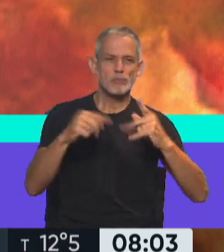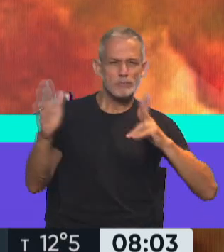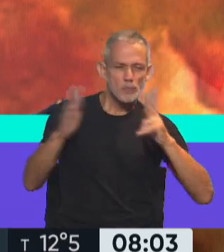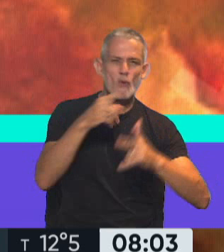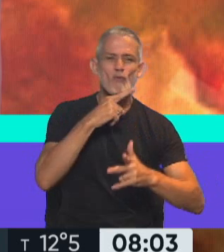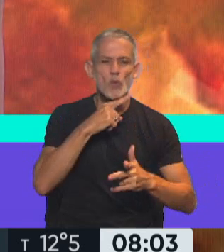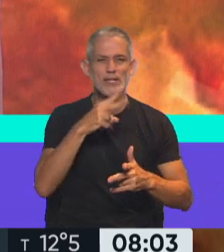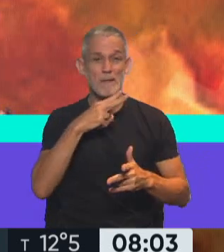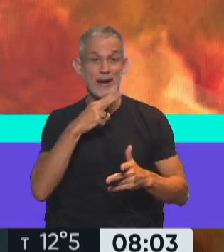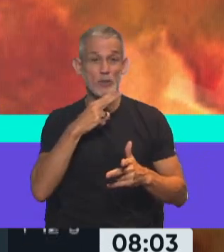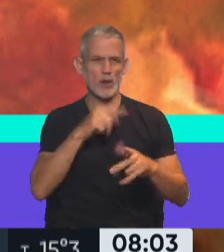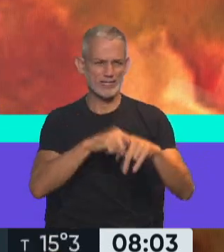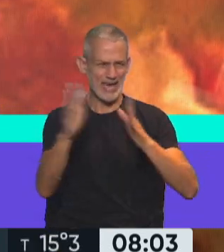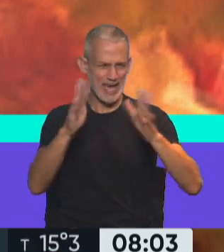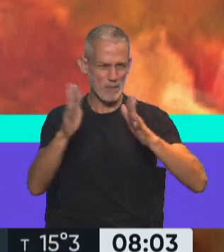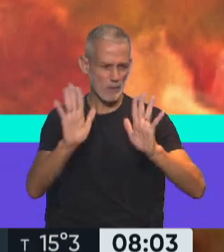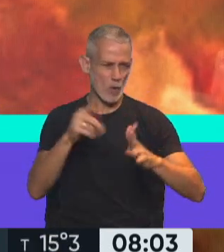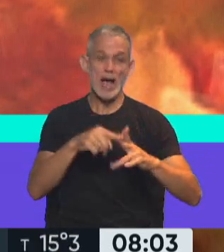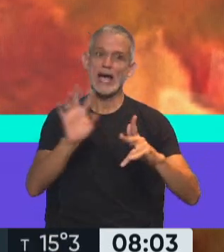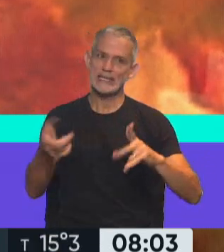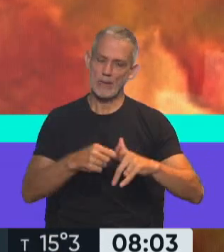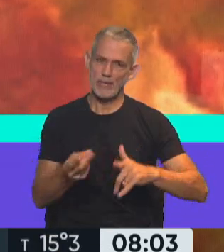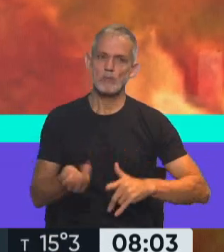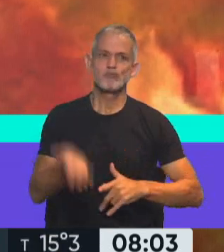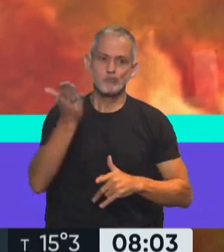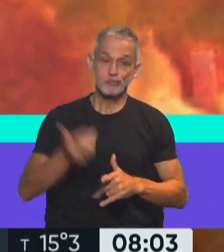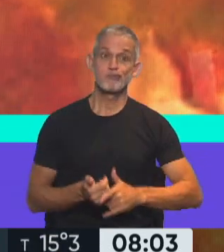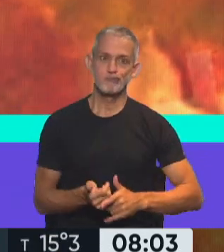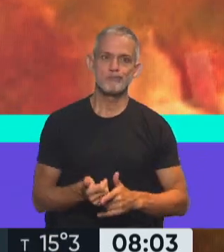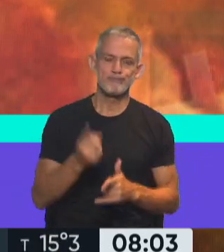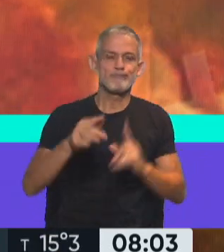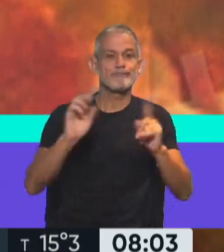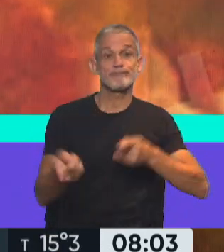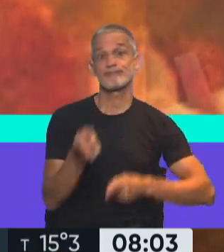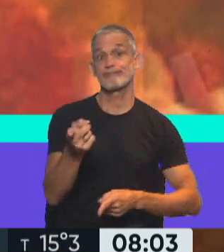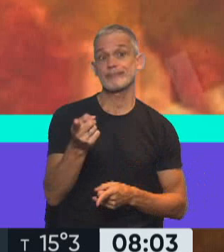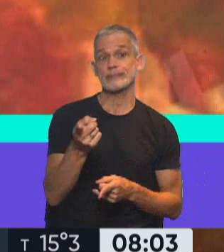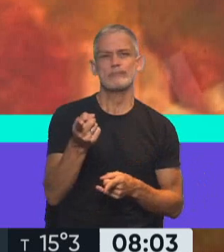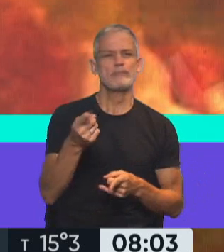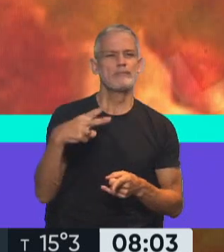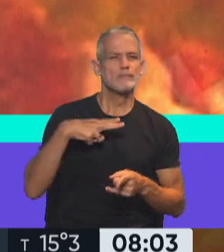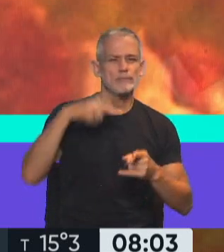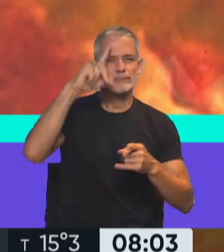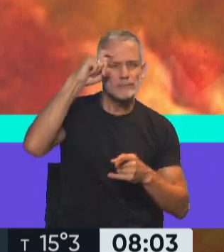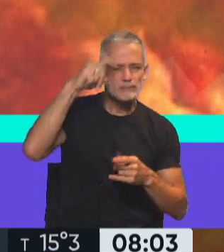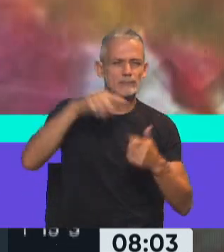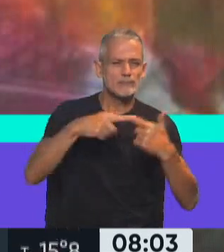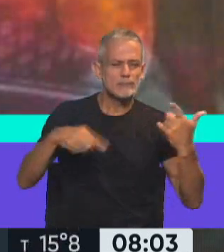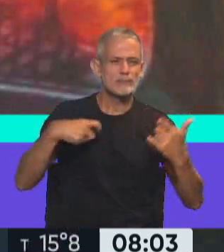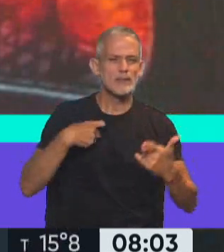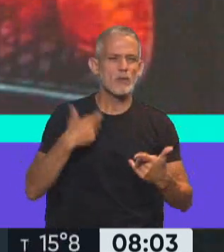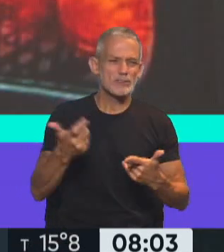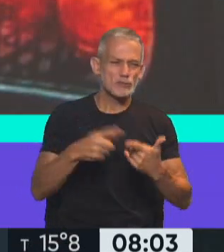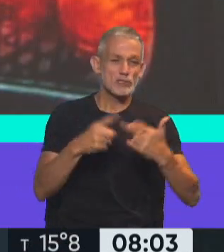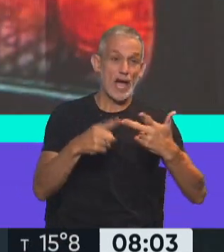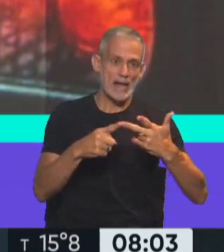como frutas y verduras también subiendo muy fuertemente, todo lo que tiene que ver con las prepagas, salud,